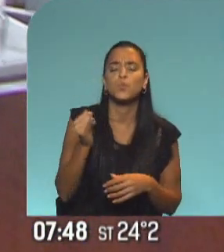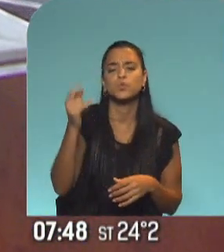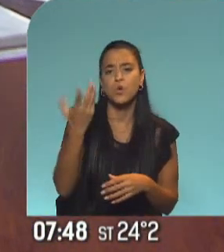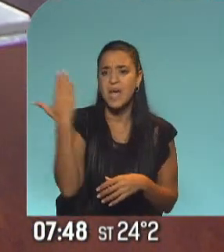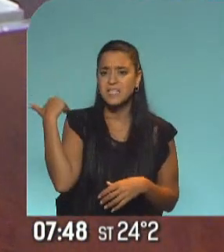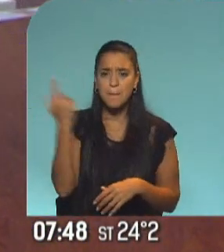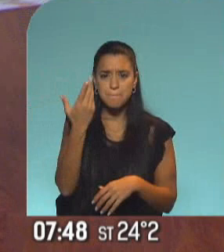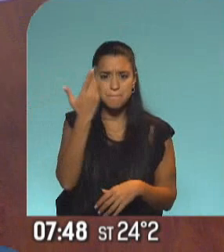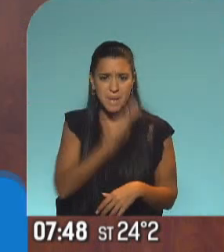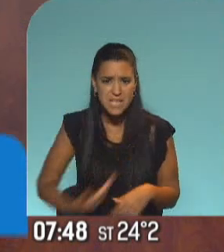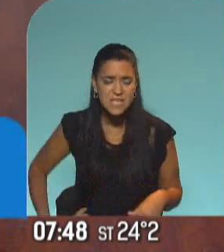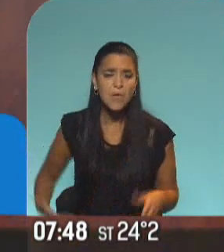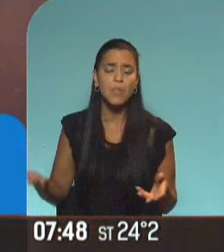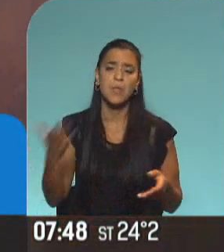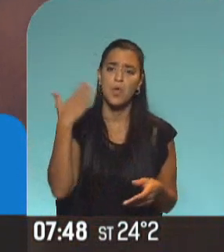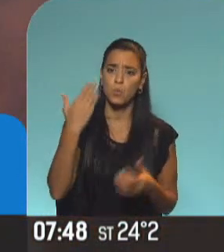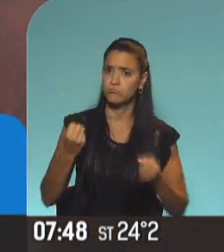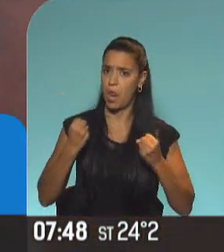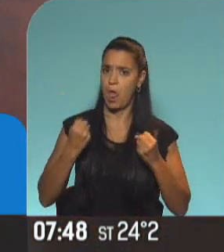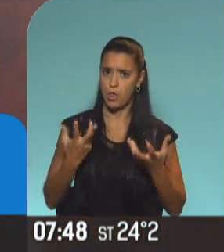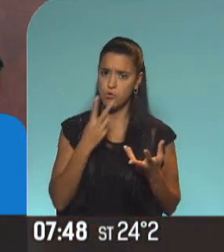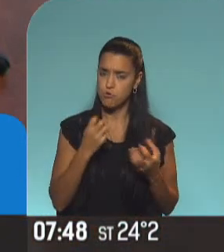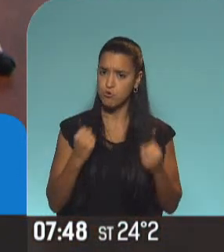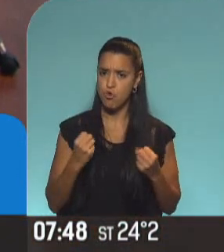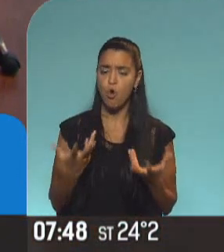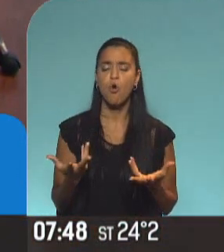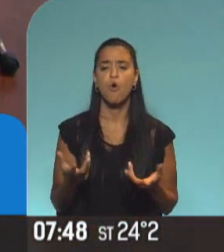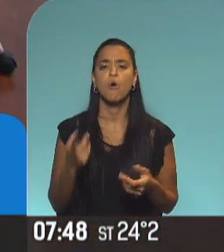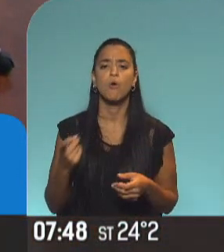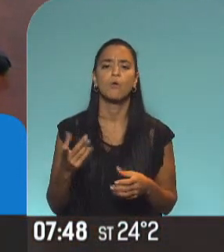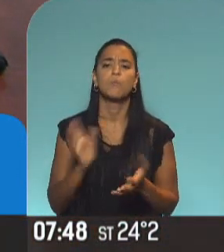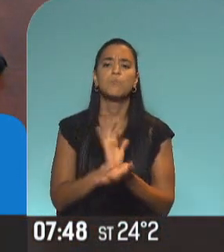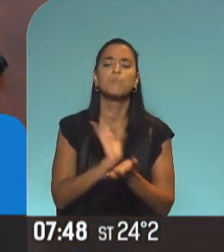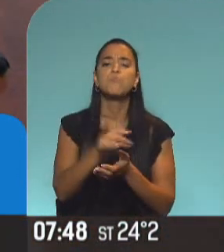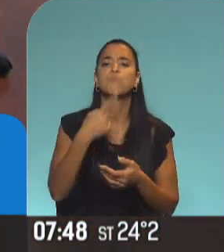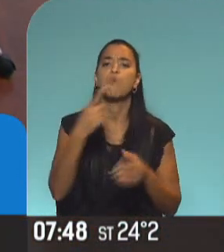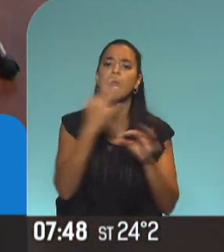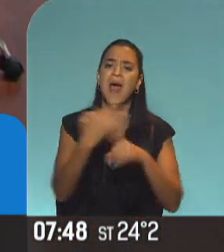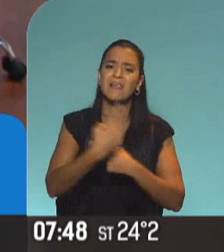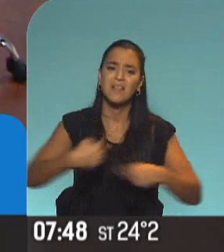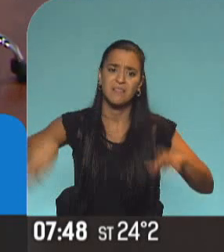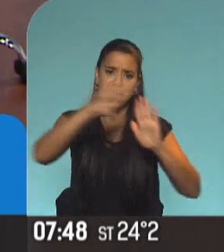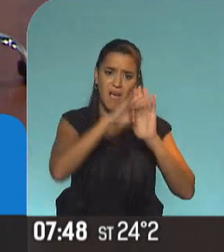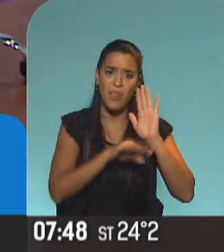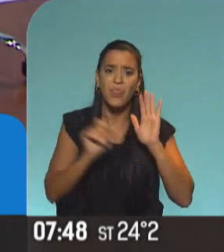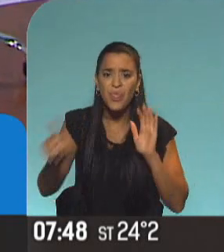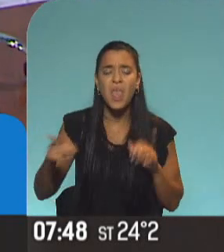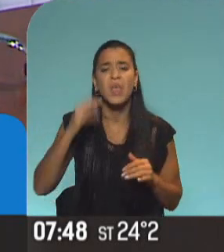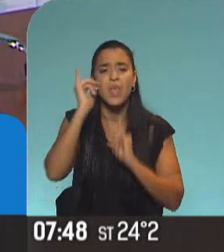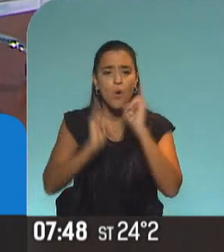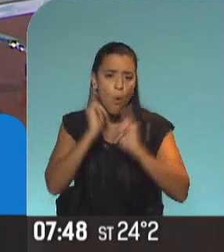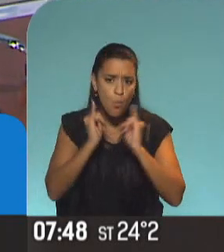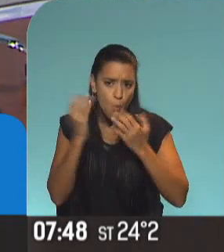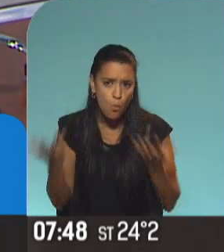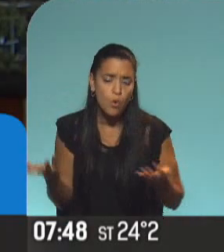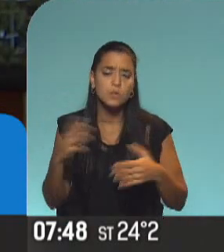fue un discurso en tono enérgico, un discurso polarizador por las características del contenido del discurso, no es para menos,